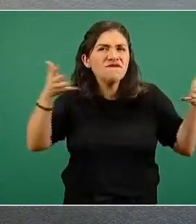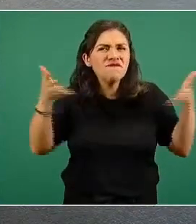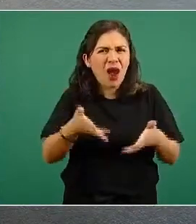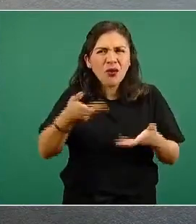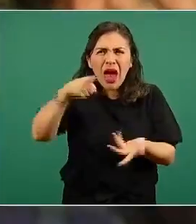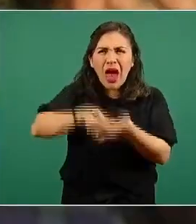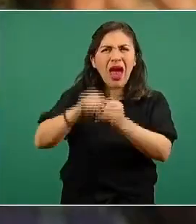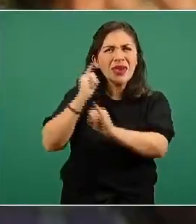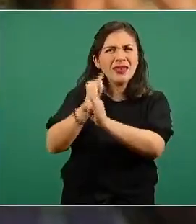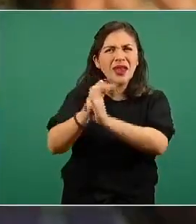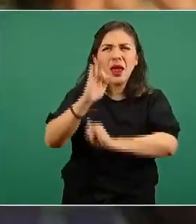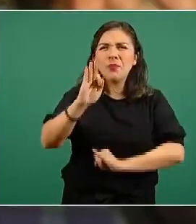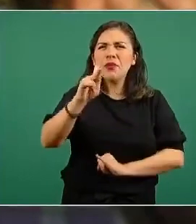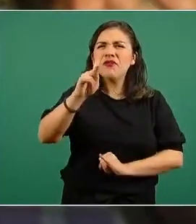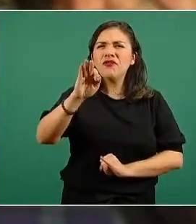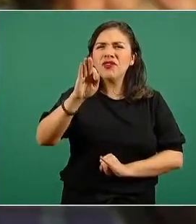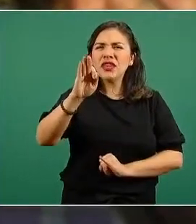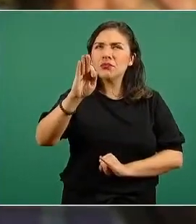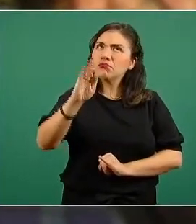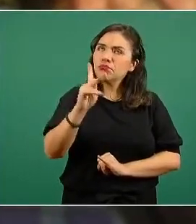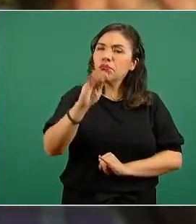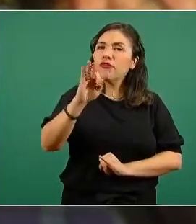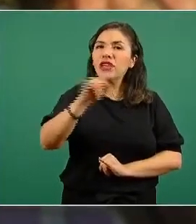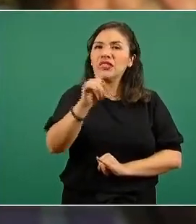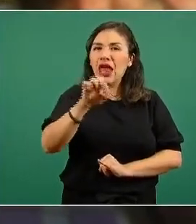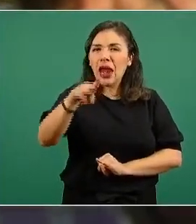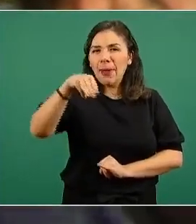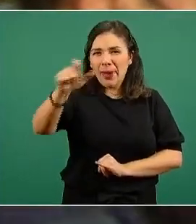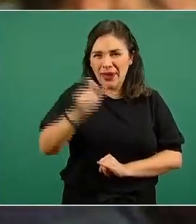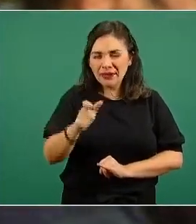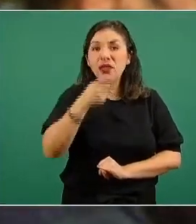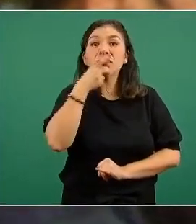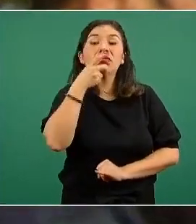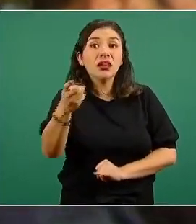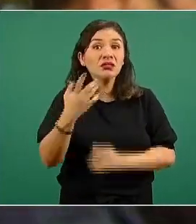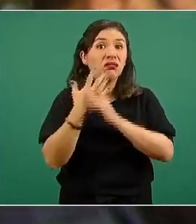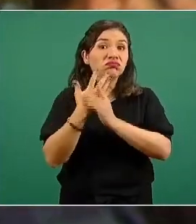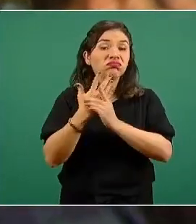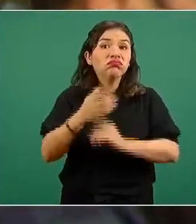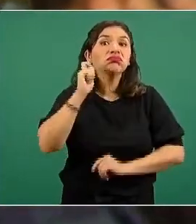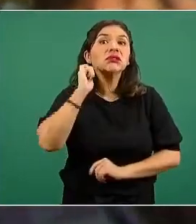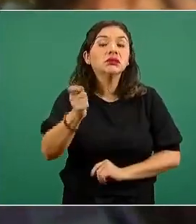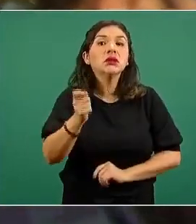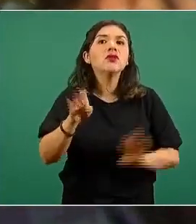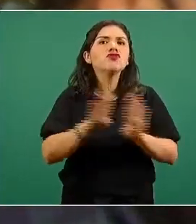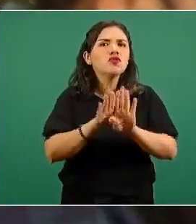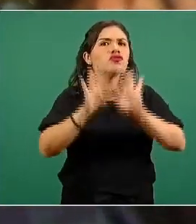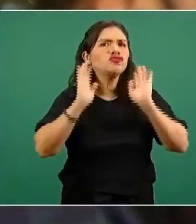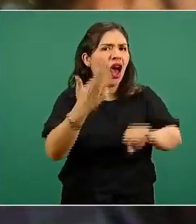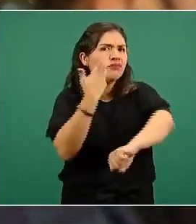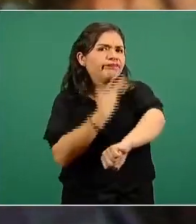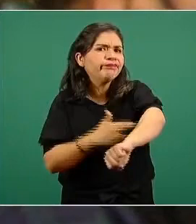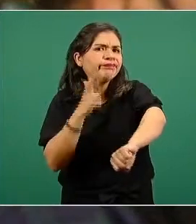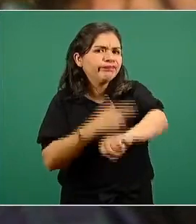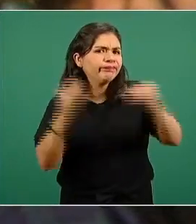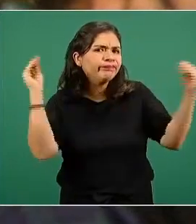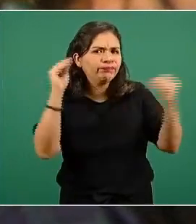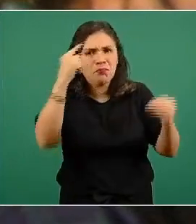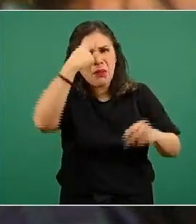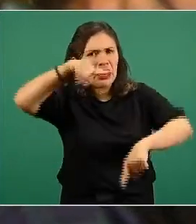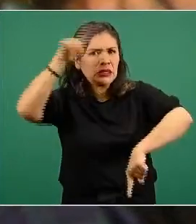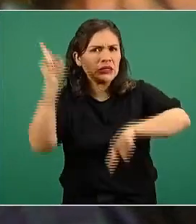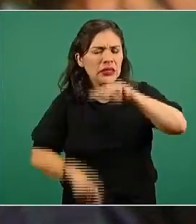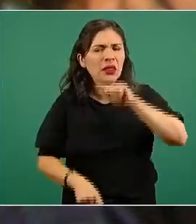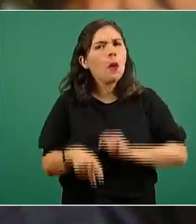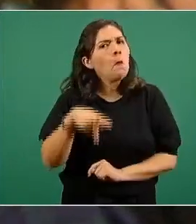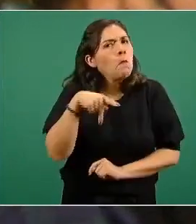electrónico de Pfizer MX, y decía que estaba pues ya haciendo los trámites para deshabilitarlo.